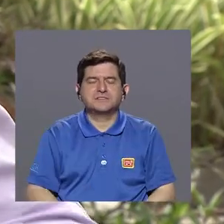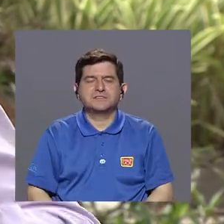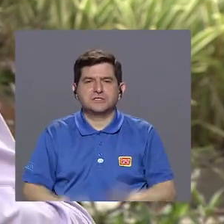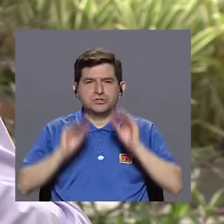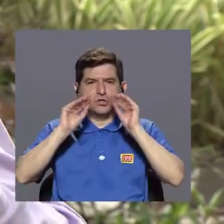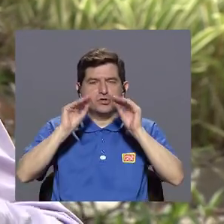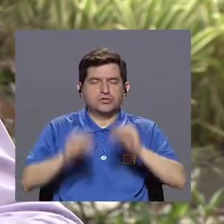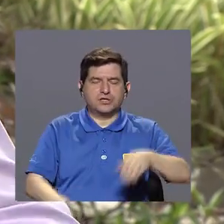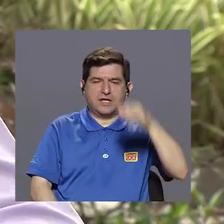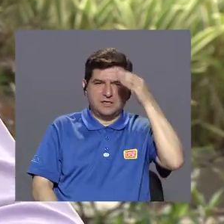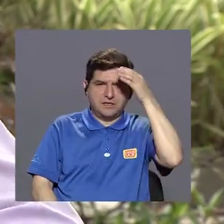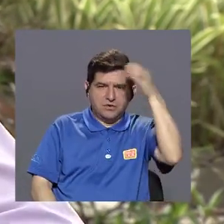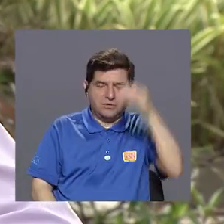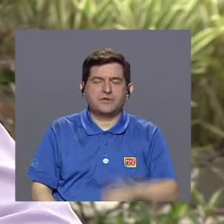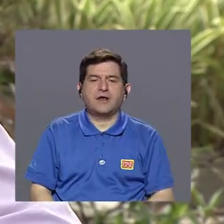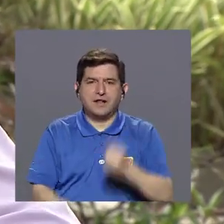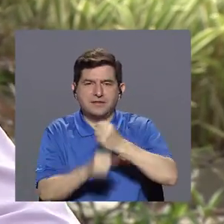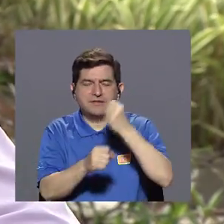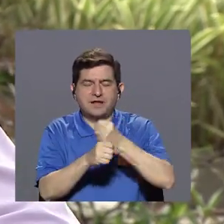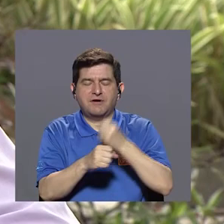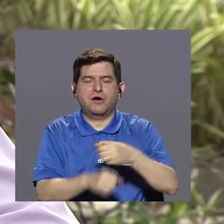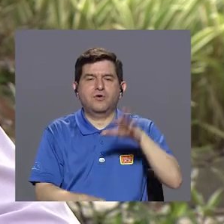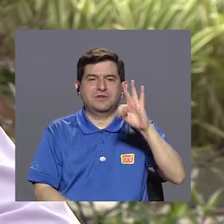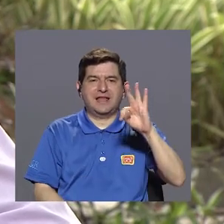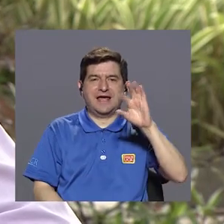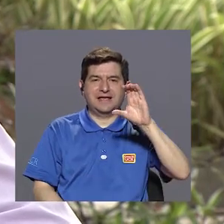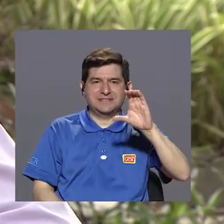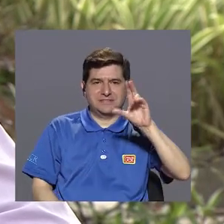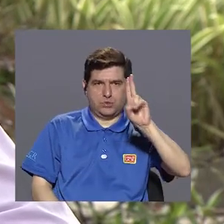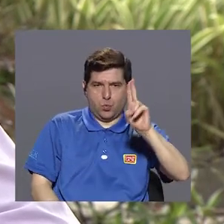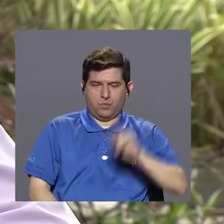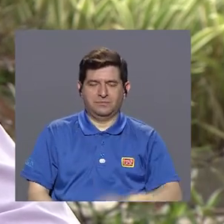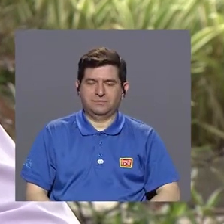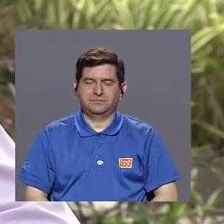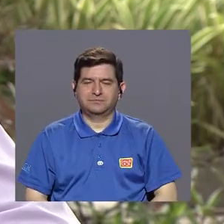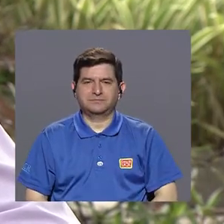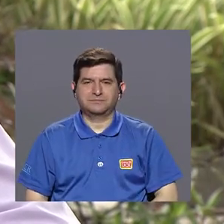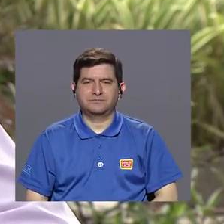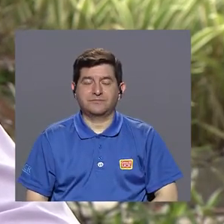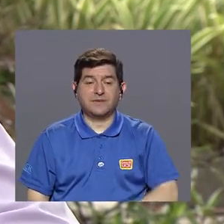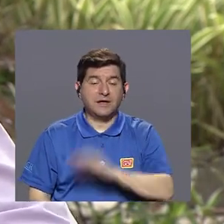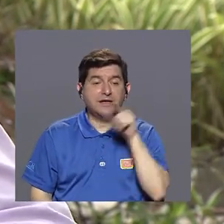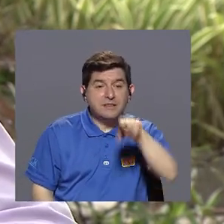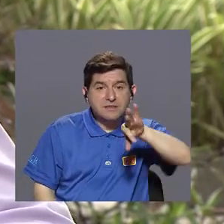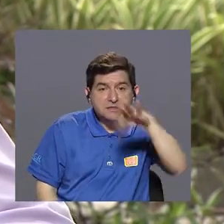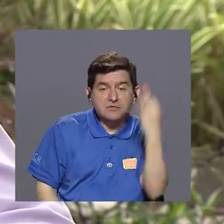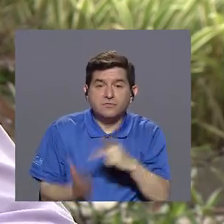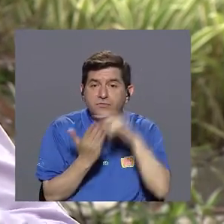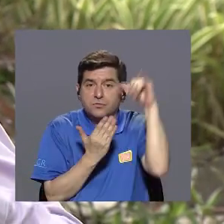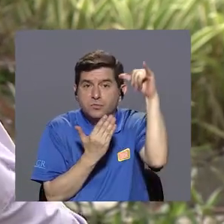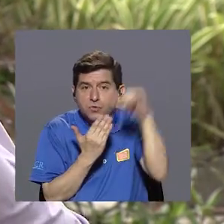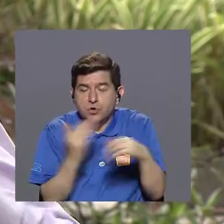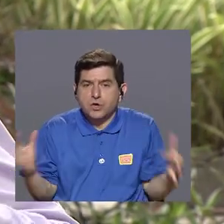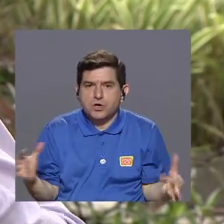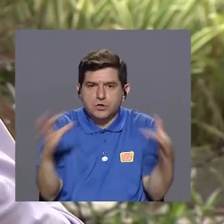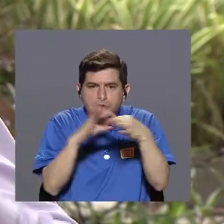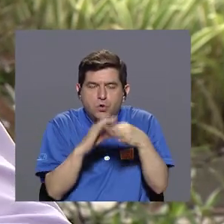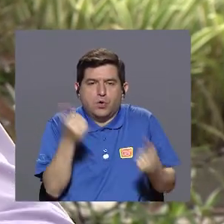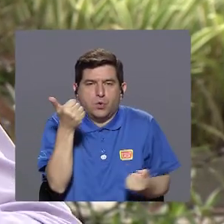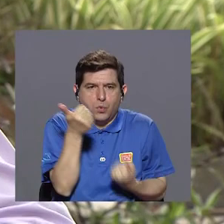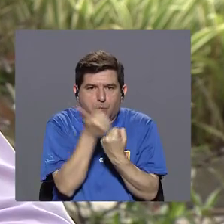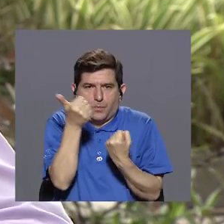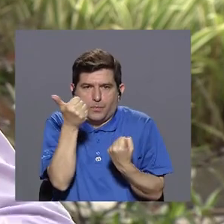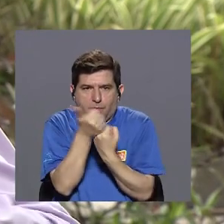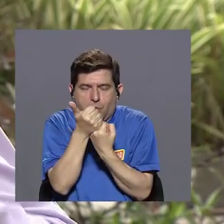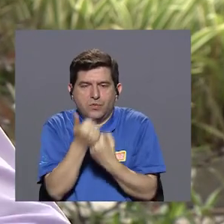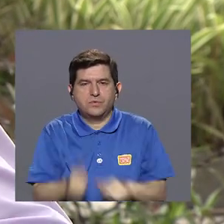extensión cultural, trabajo comunal universitario, ¿verdad? Y con estos proyectos, junto con el